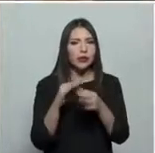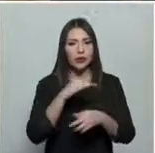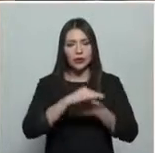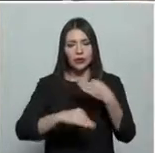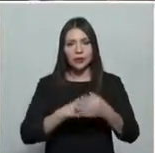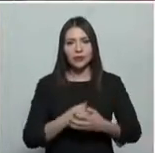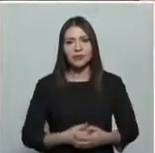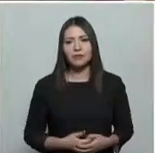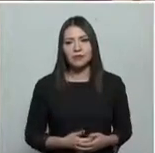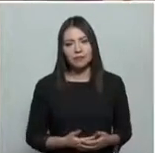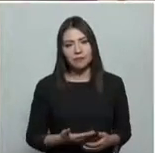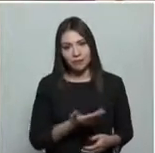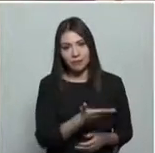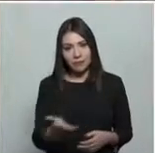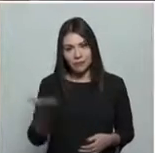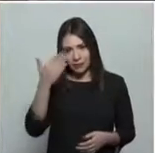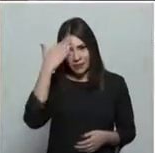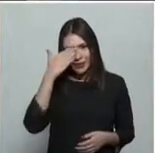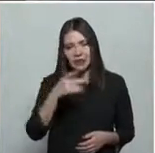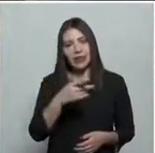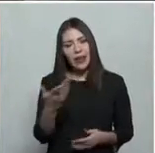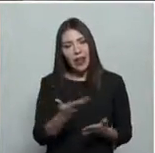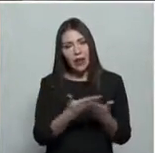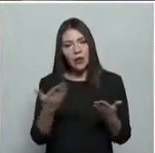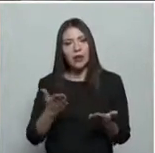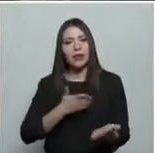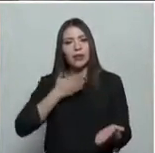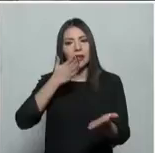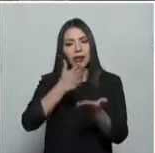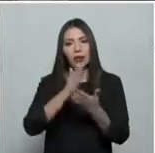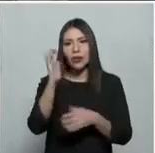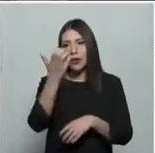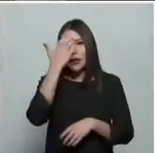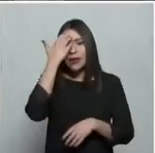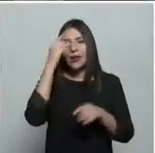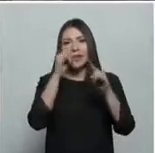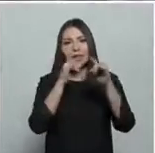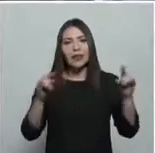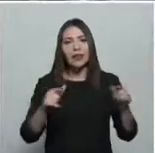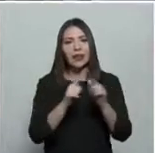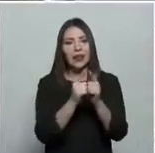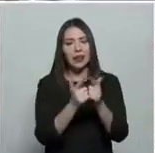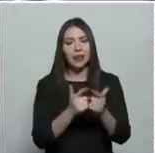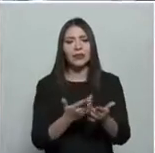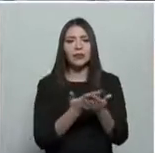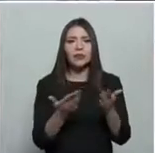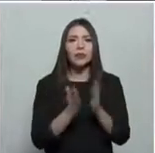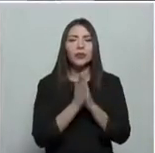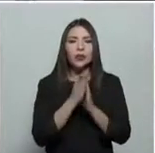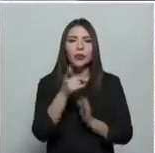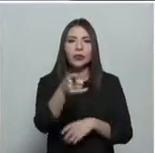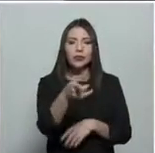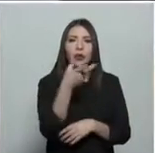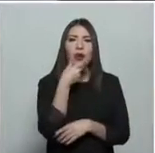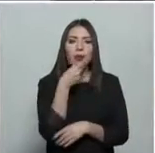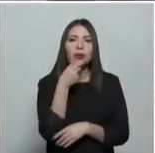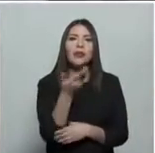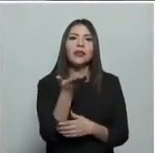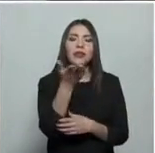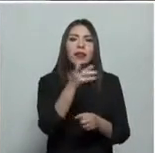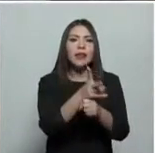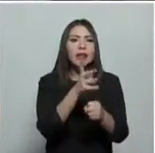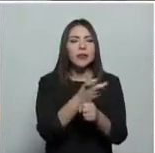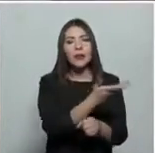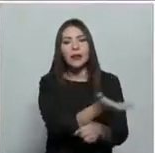lo saben, no se puede perder la oportunidad de visitar esta feria. Y director, me gustaría mucho que invite a toda la gente que nos está viendo para que no se pierdan estos